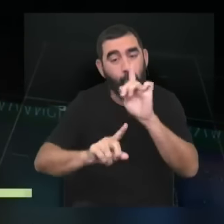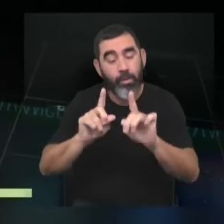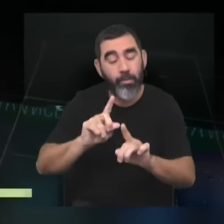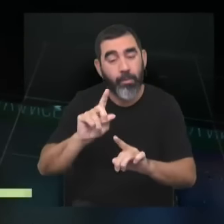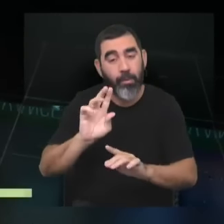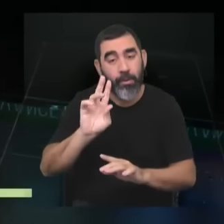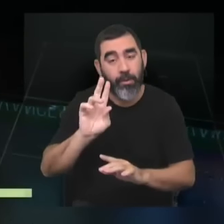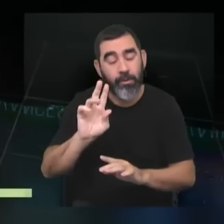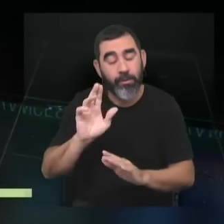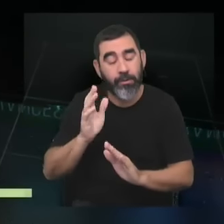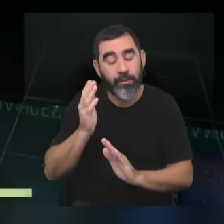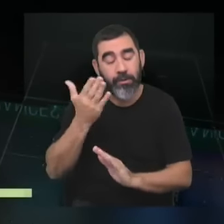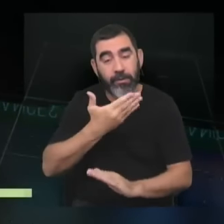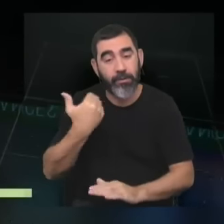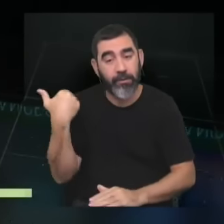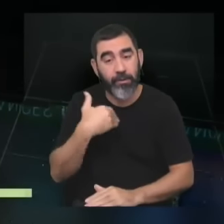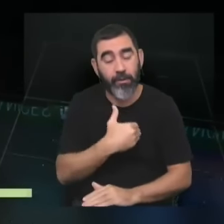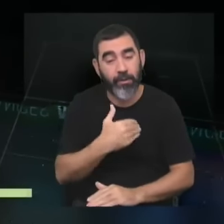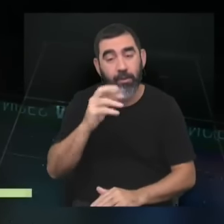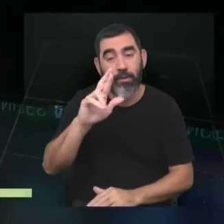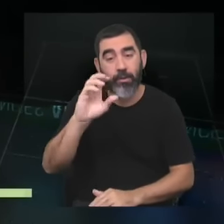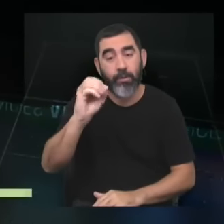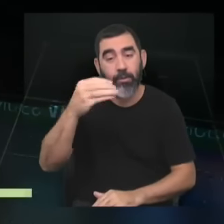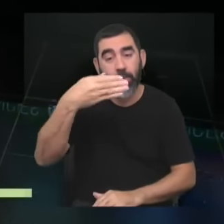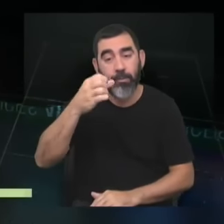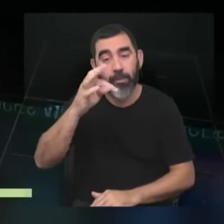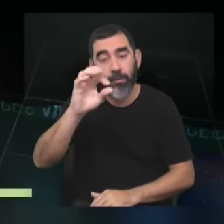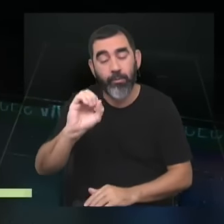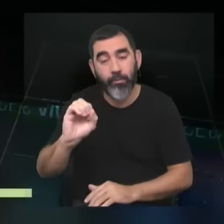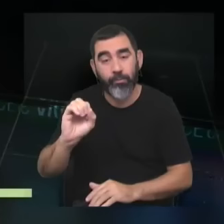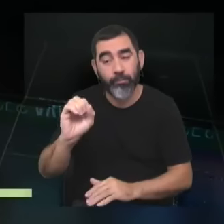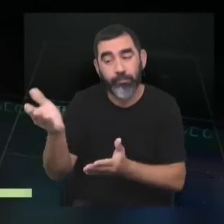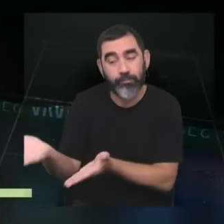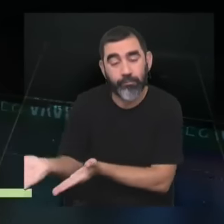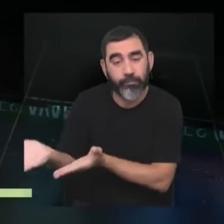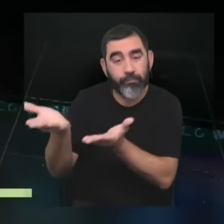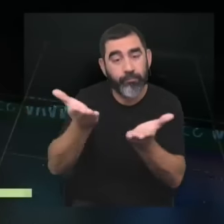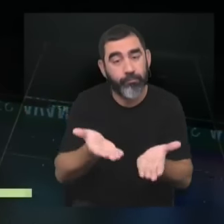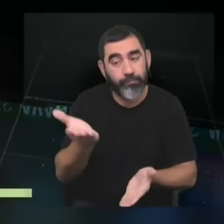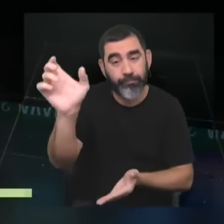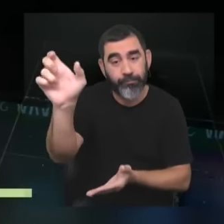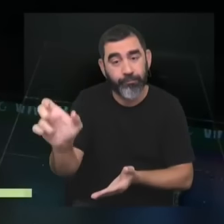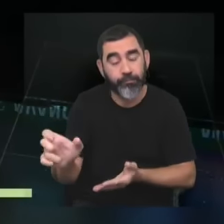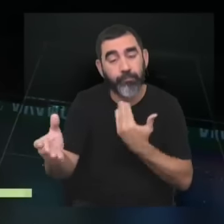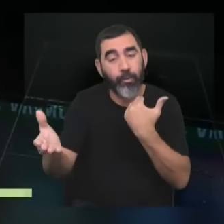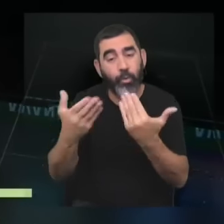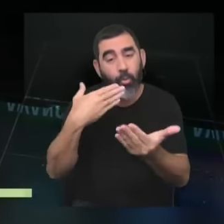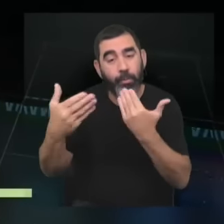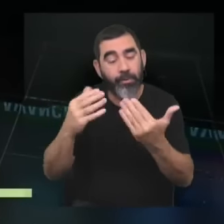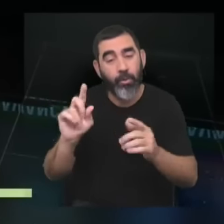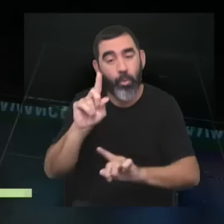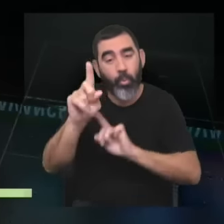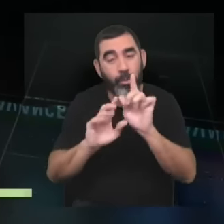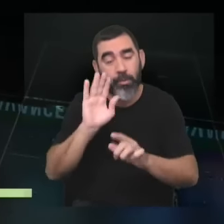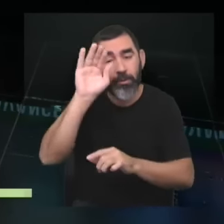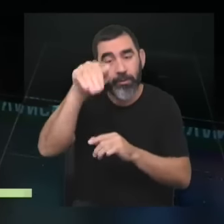Nacional de Rosario Florencia reto e que bueno ha sido invitada a un conversatorio en la universidad